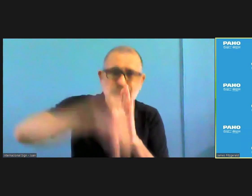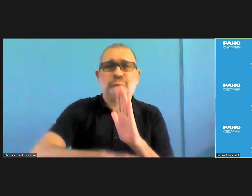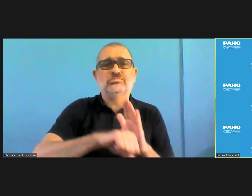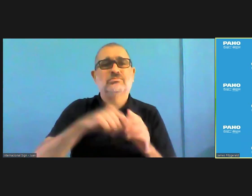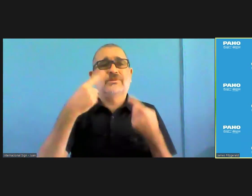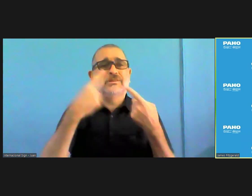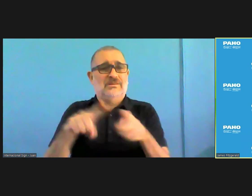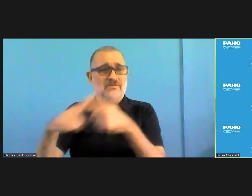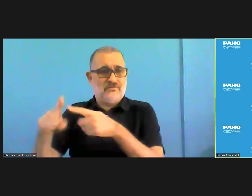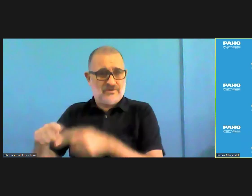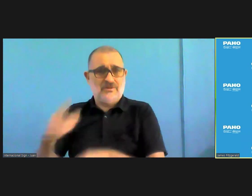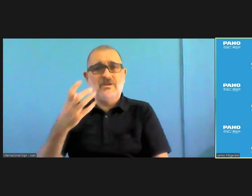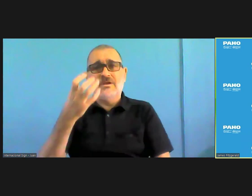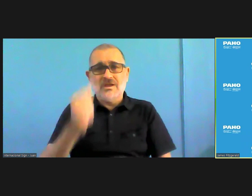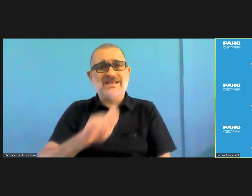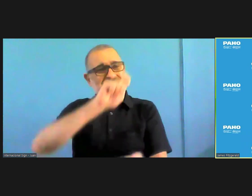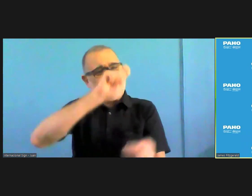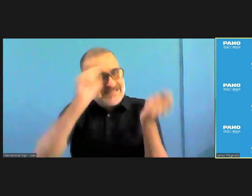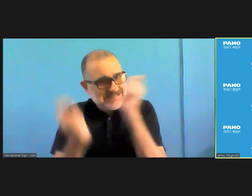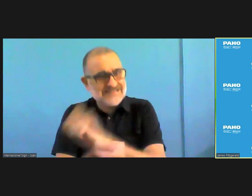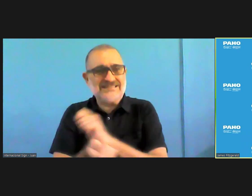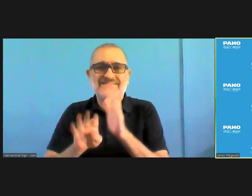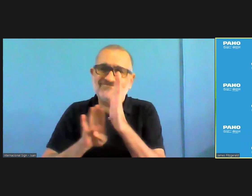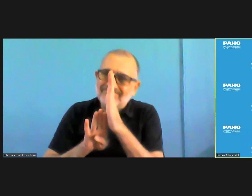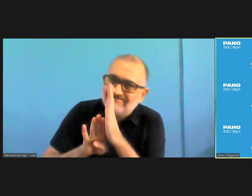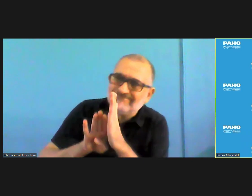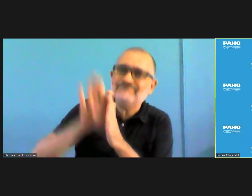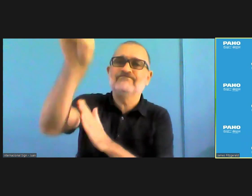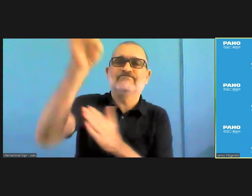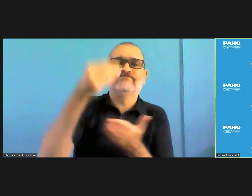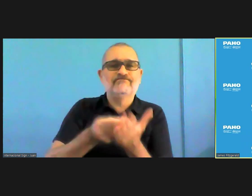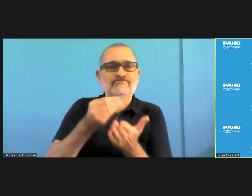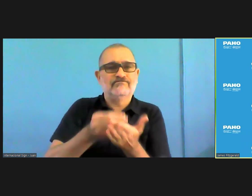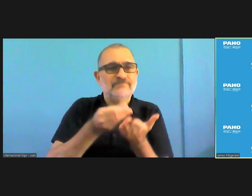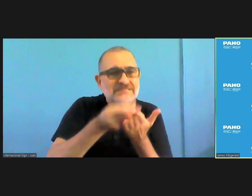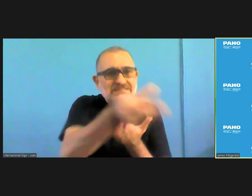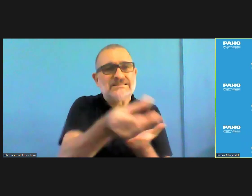público en salud. De manera que seguiremos trabajando con los países para